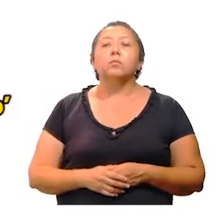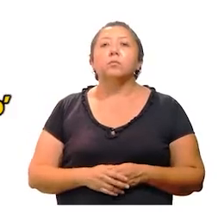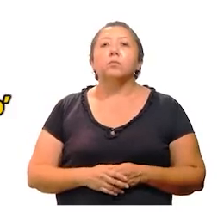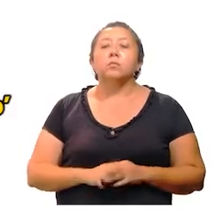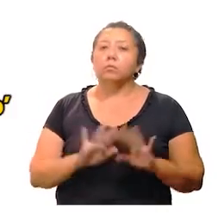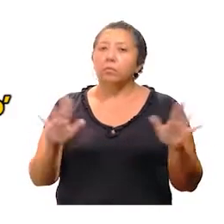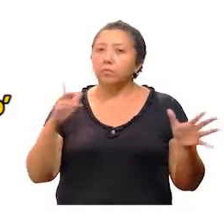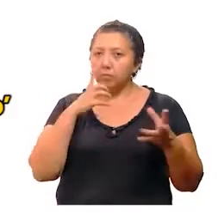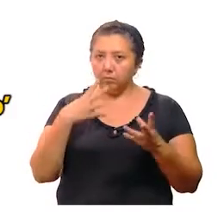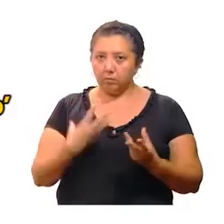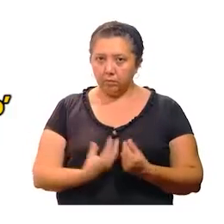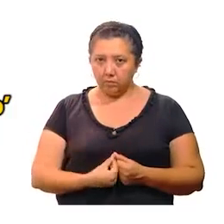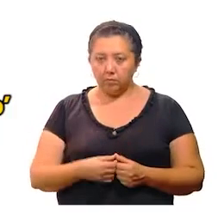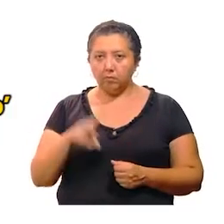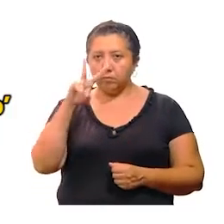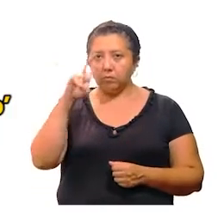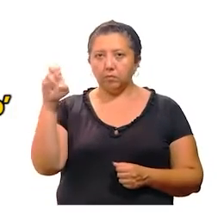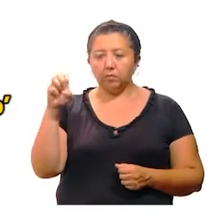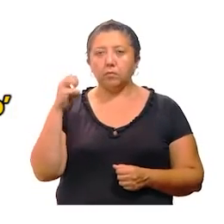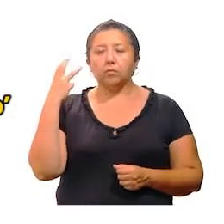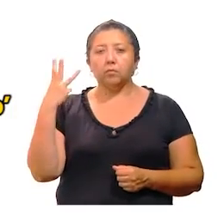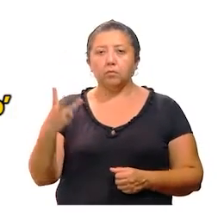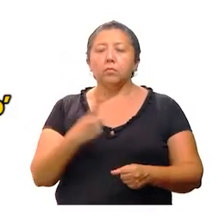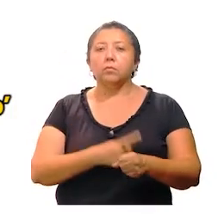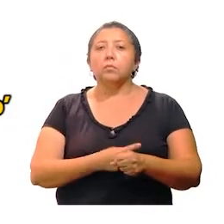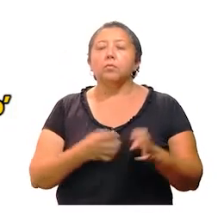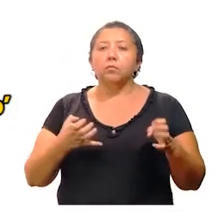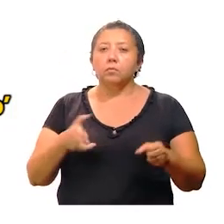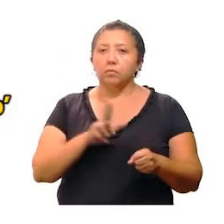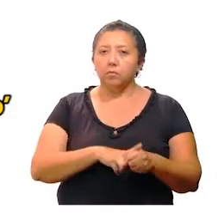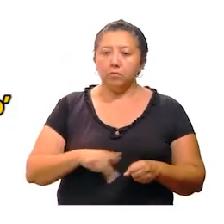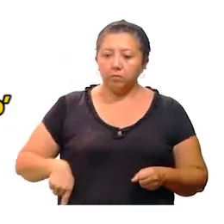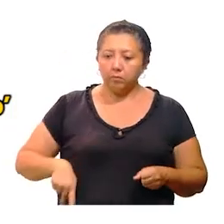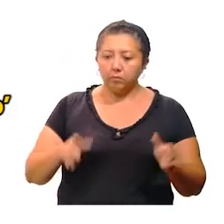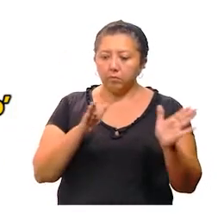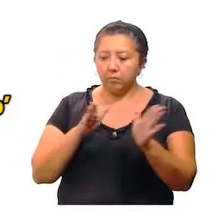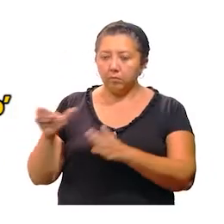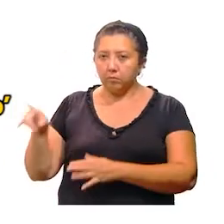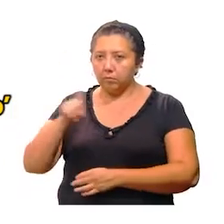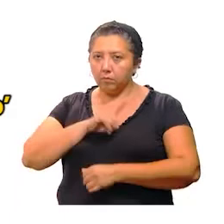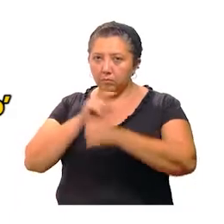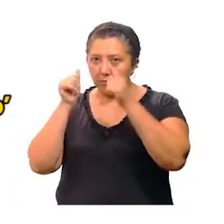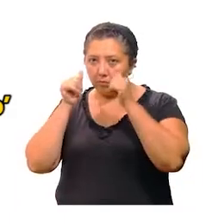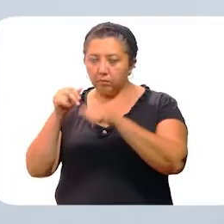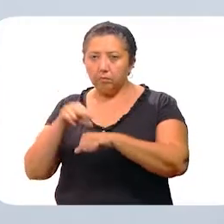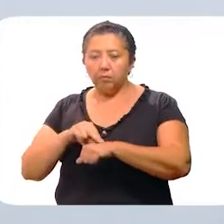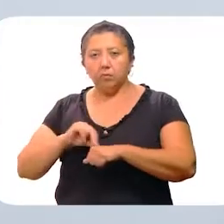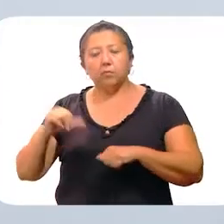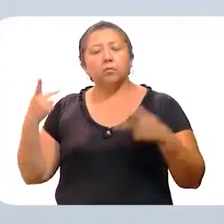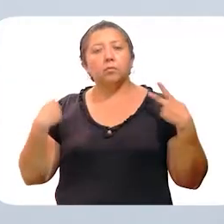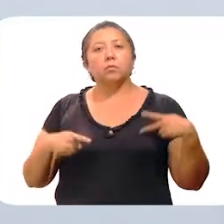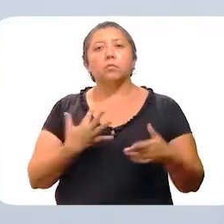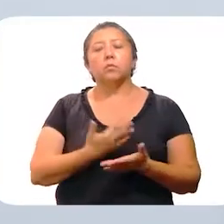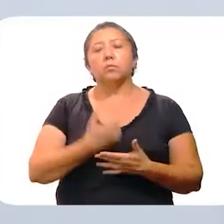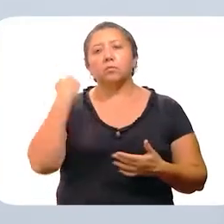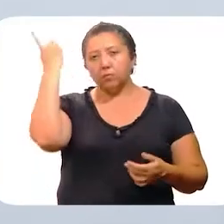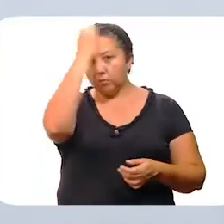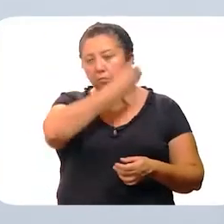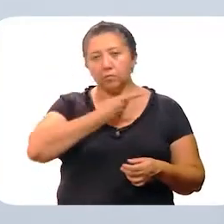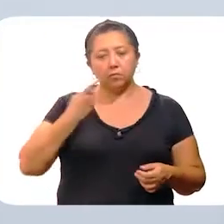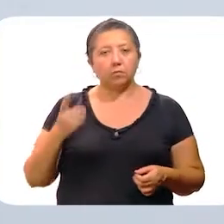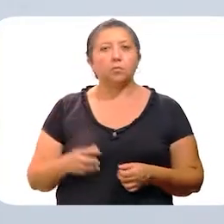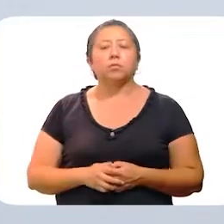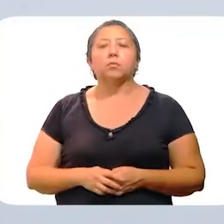leves. Como ya mencionamos, 203 de los casos positivos están en hospitales públicos y en aislamiento total. Hay otros pacientes a la espera